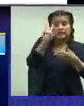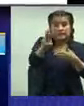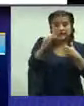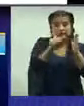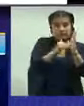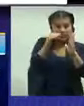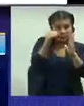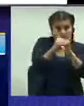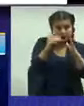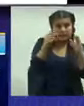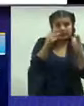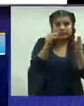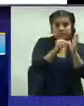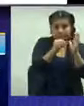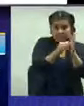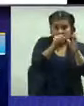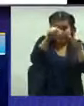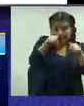año.